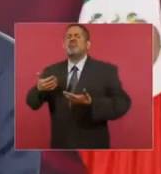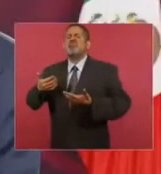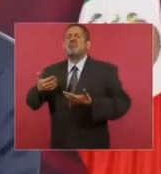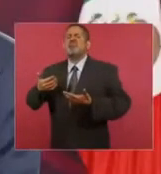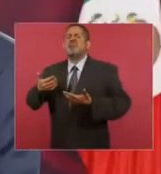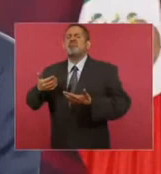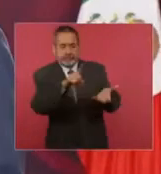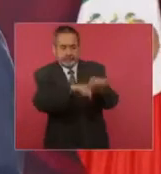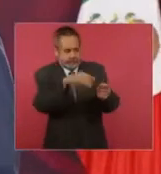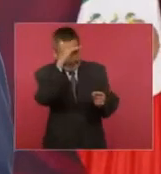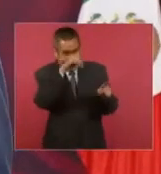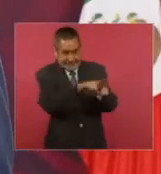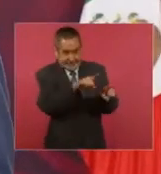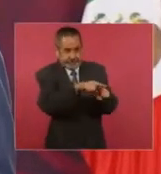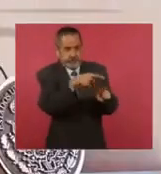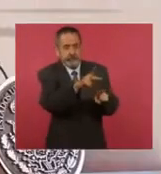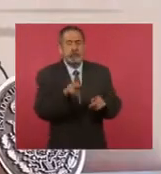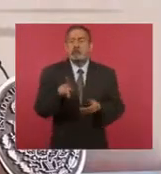hipócritas